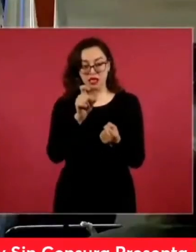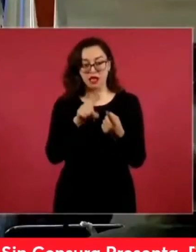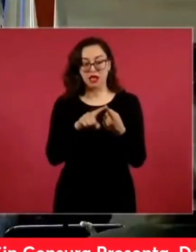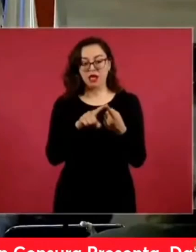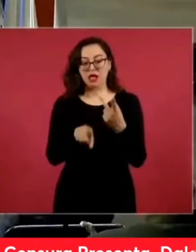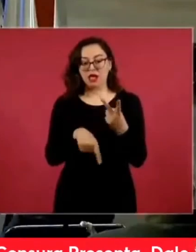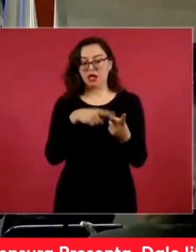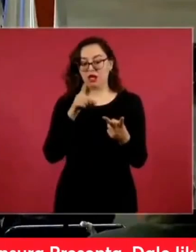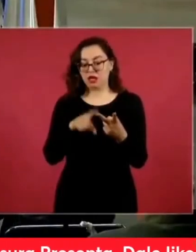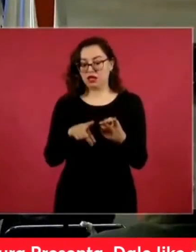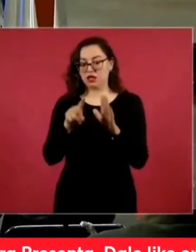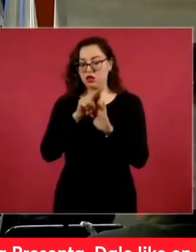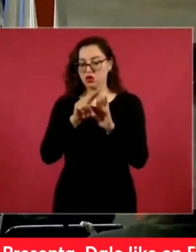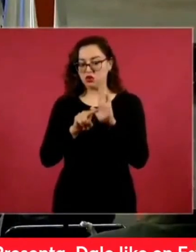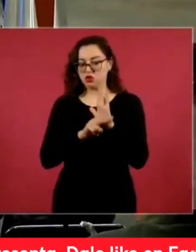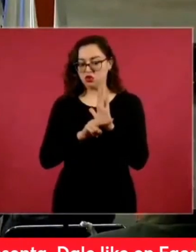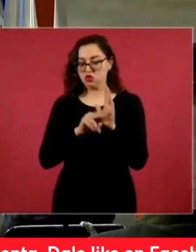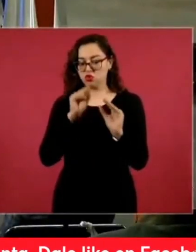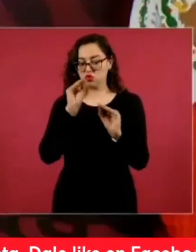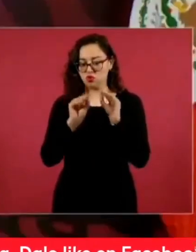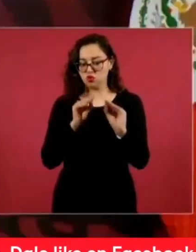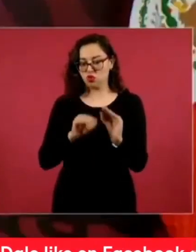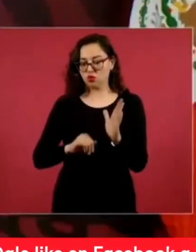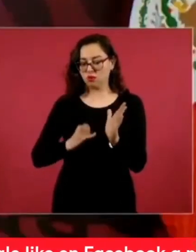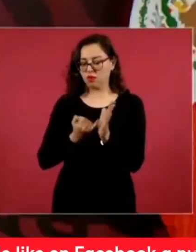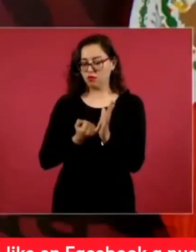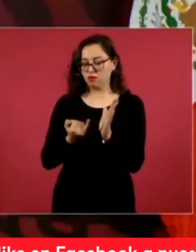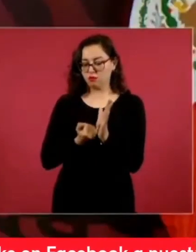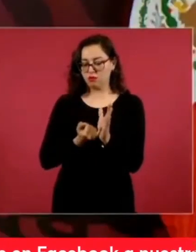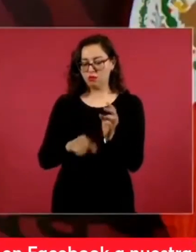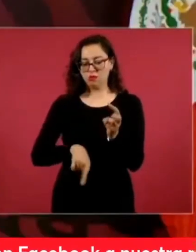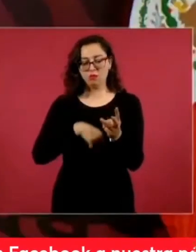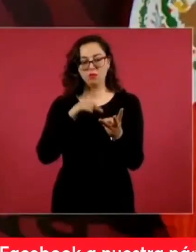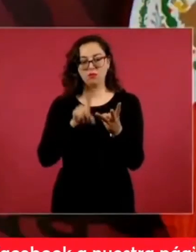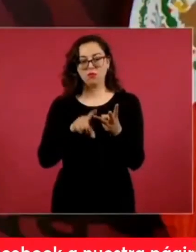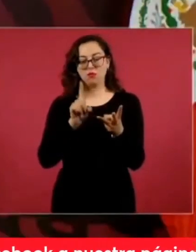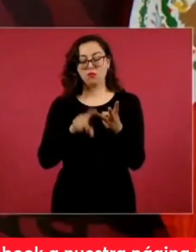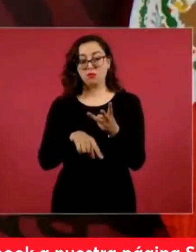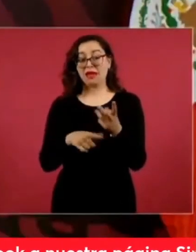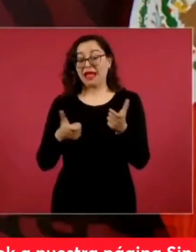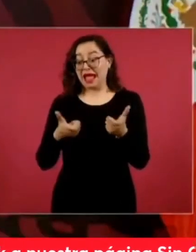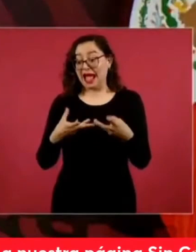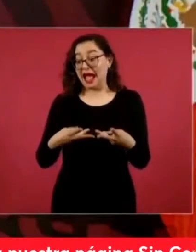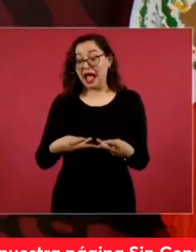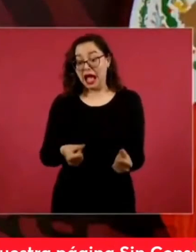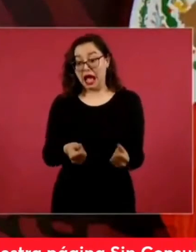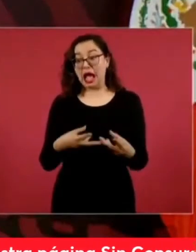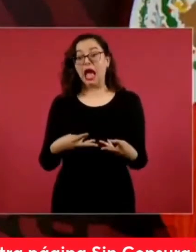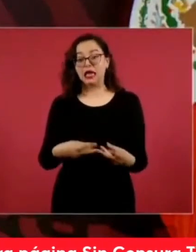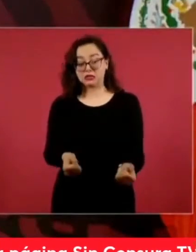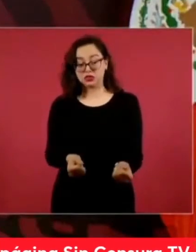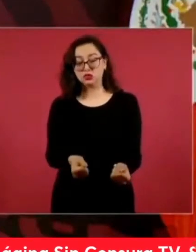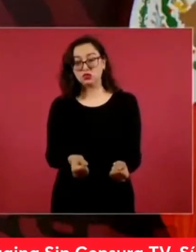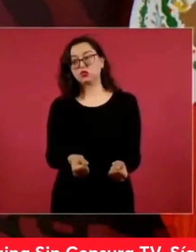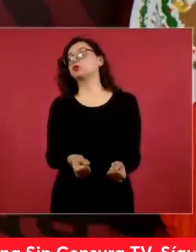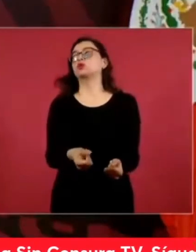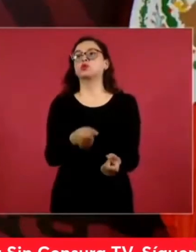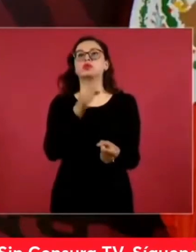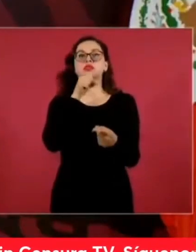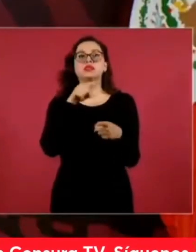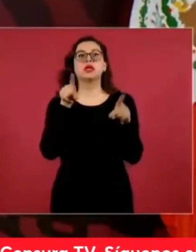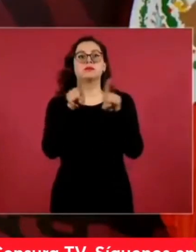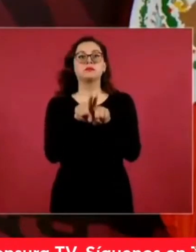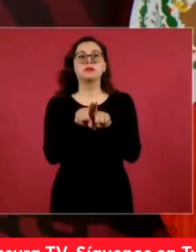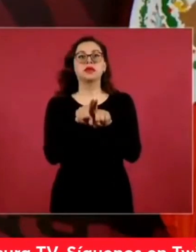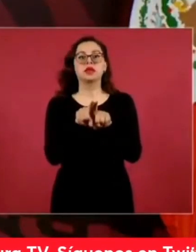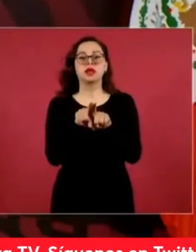con normatividad hacendaria, el que tiene que ver con egresos, y va a venir